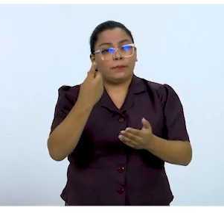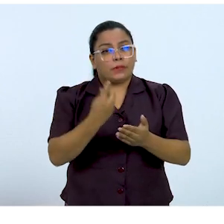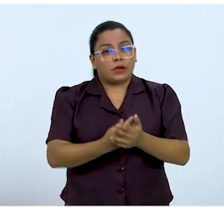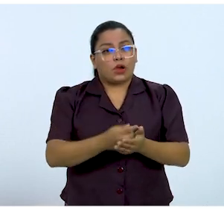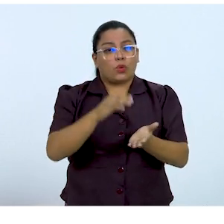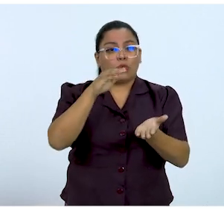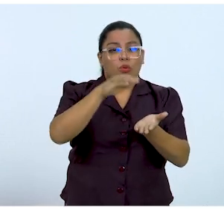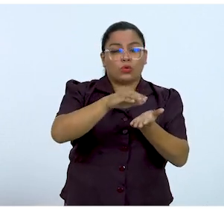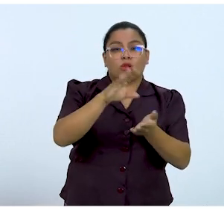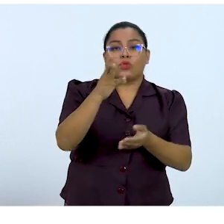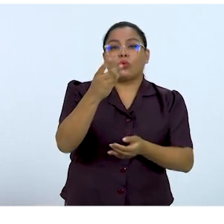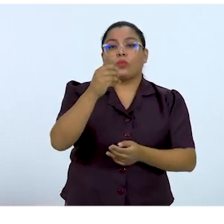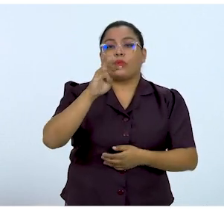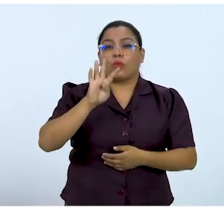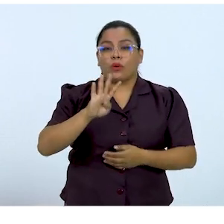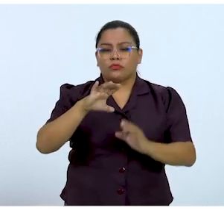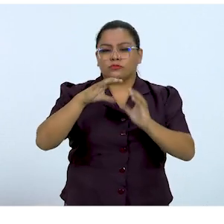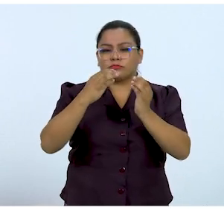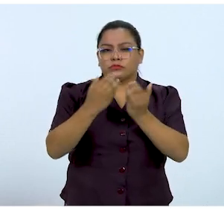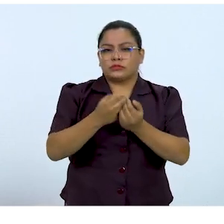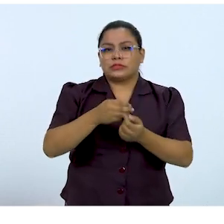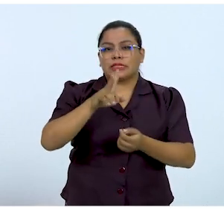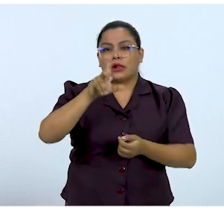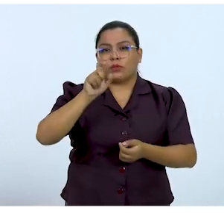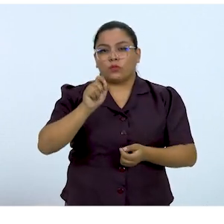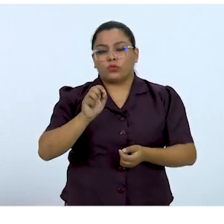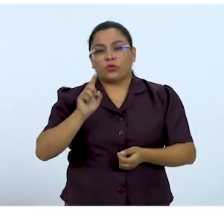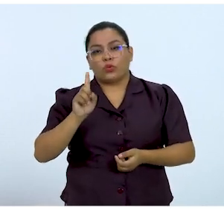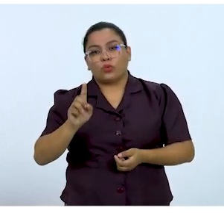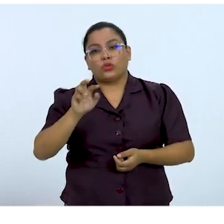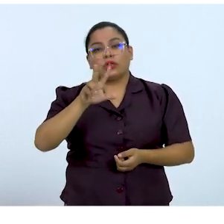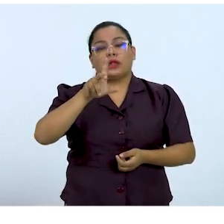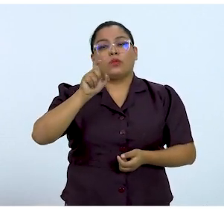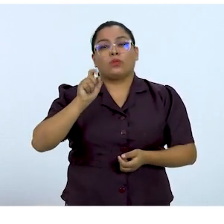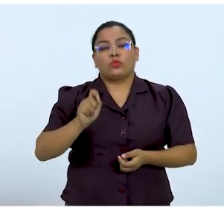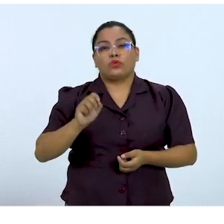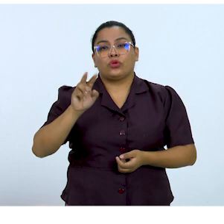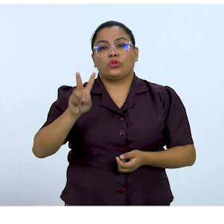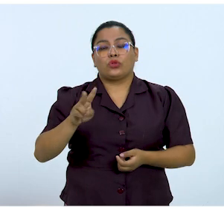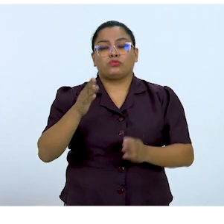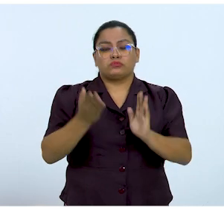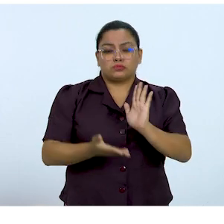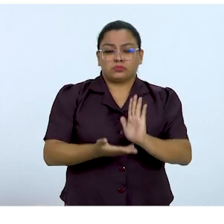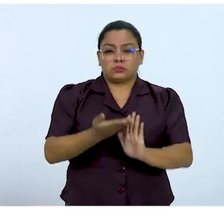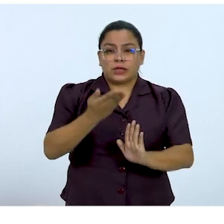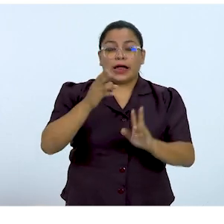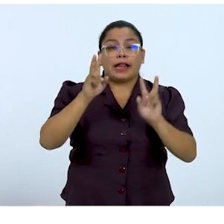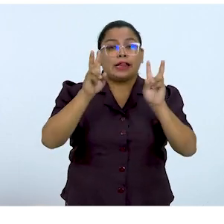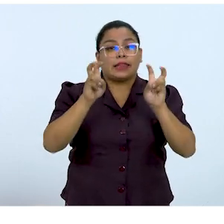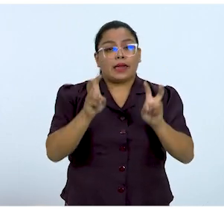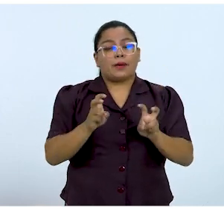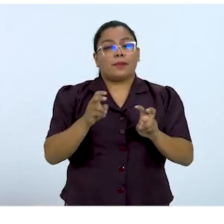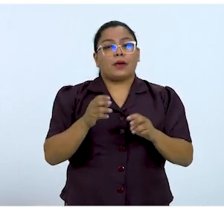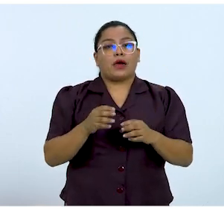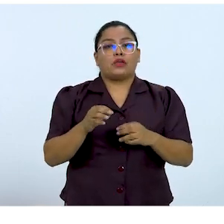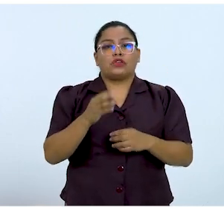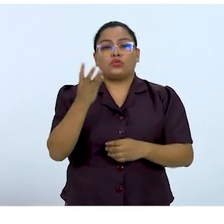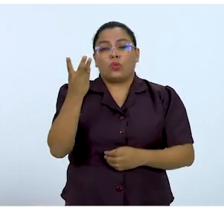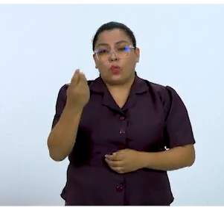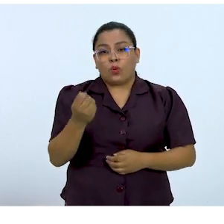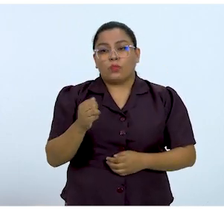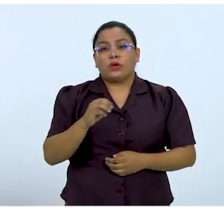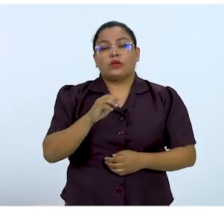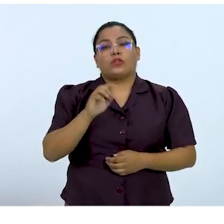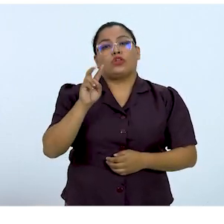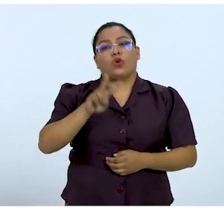primer grado en la unidad 4, en las clases 3.1 y 3.2, donde se desarrolla el conteo de 2 en